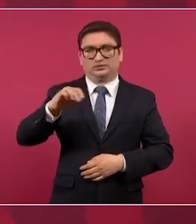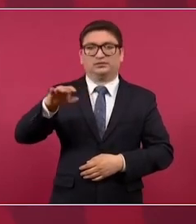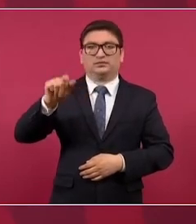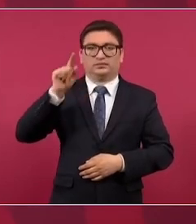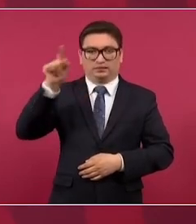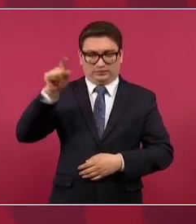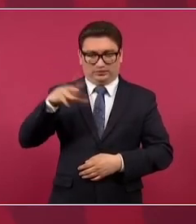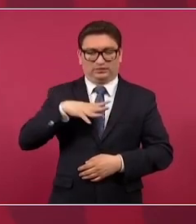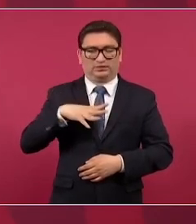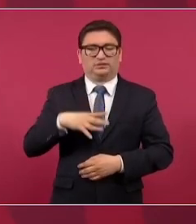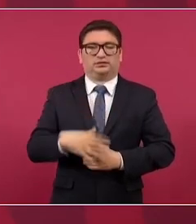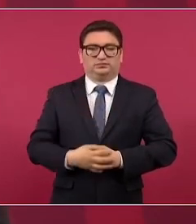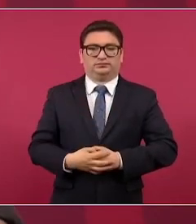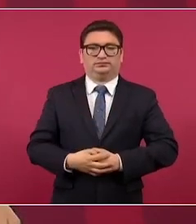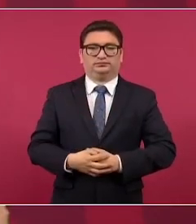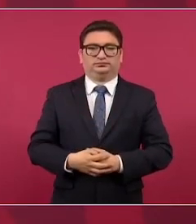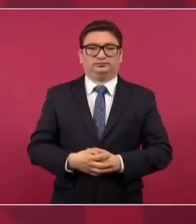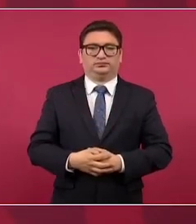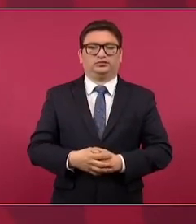Hablé con